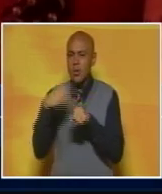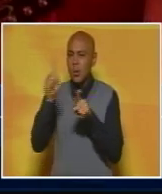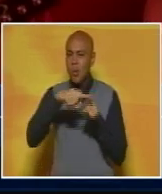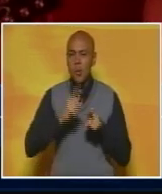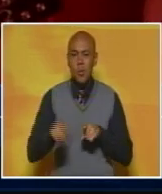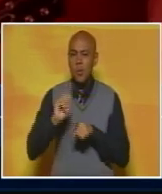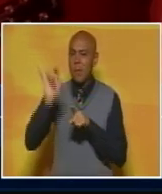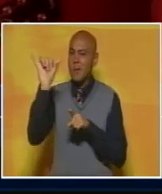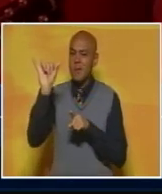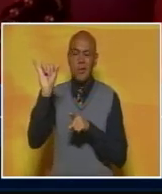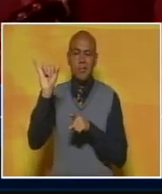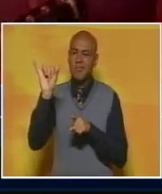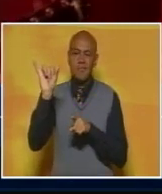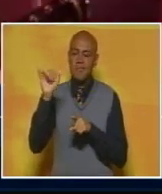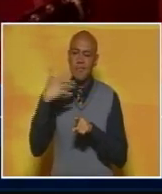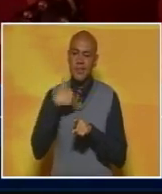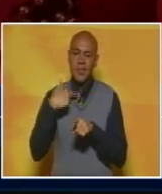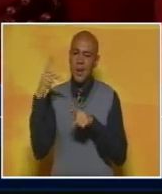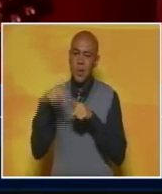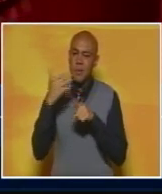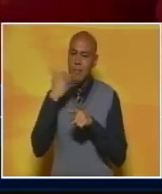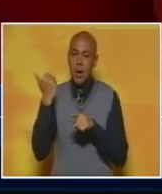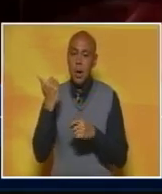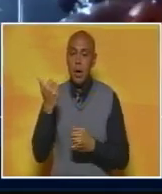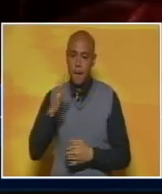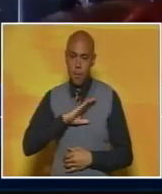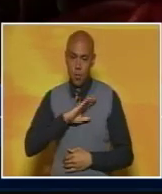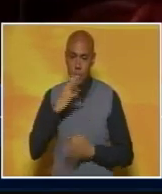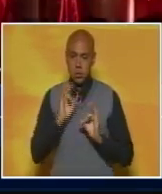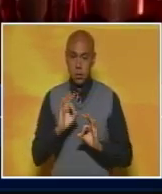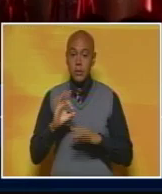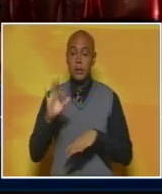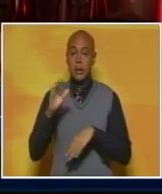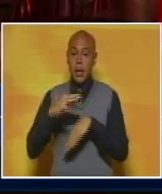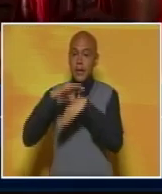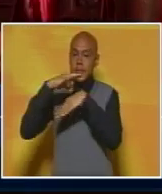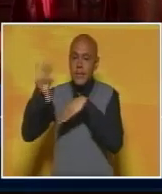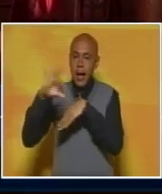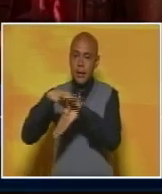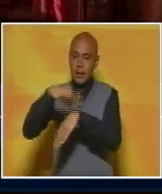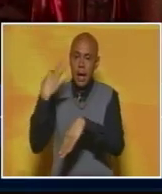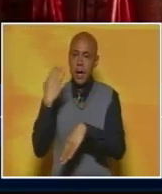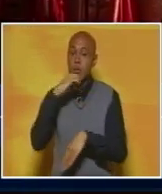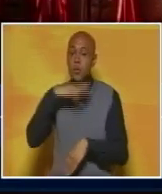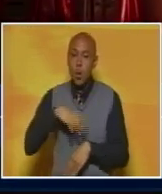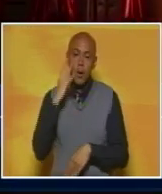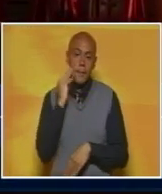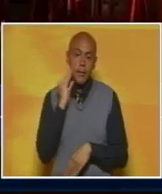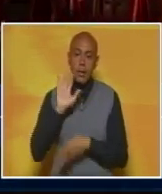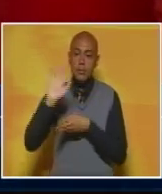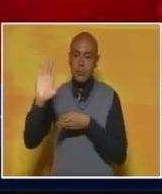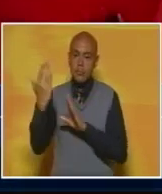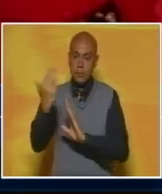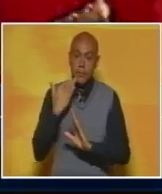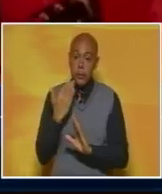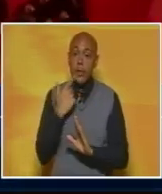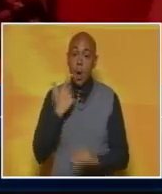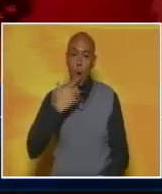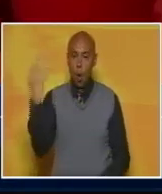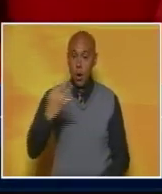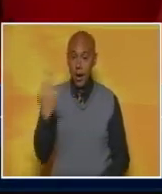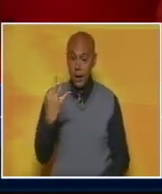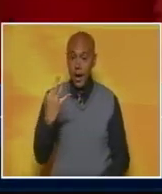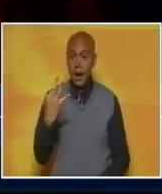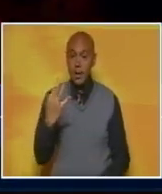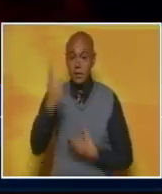mundo, y esto no le parece correcto porque si algo es cierto, es que cada uno tiene una historia que contar. resaltando que la originalidad